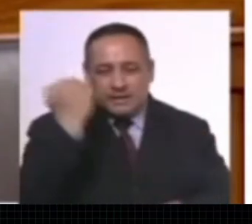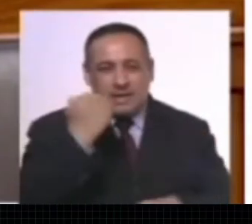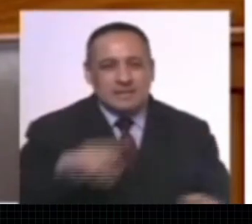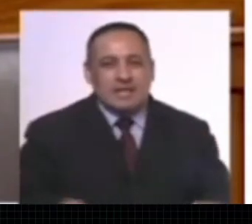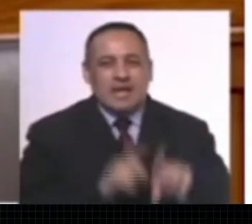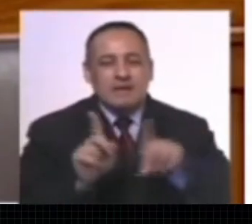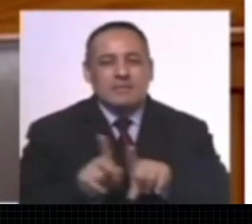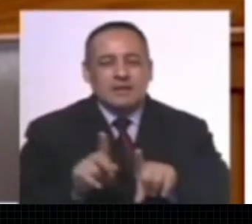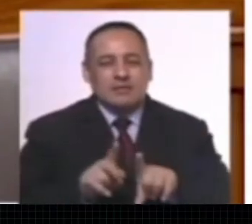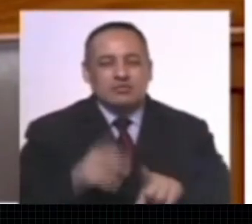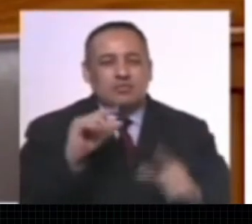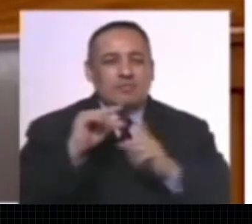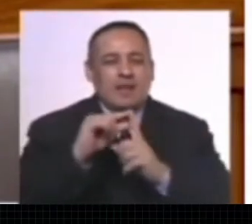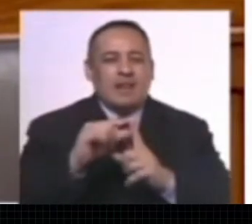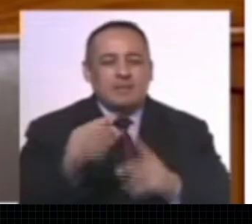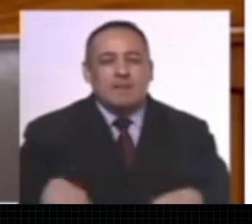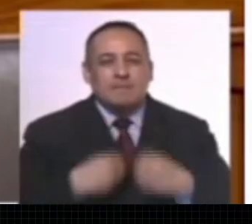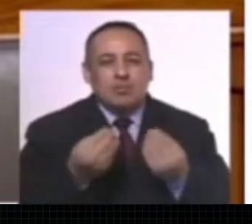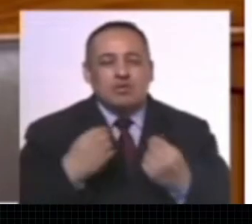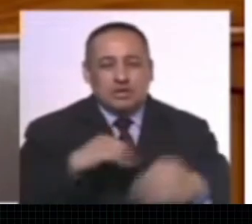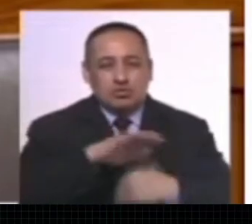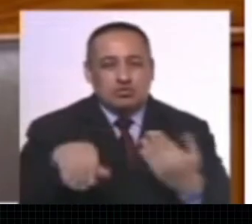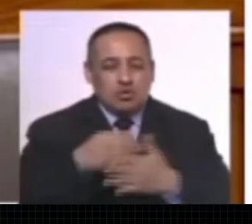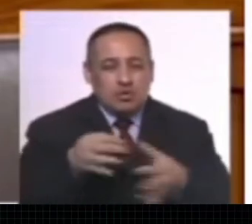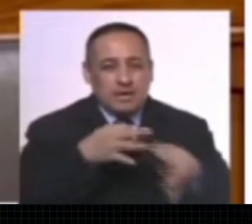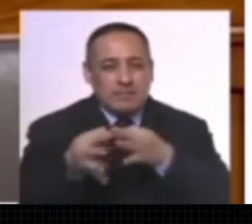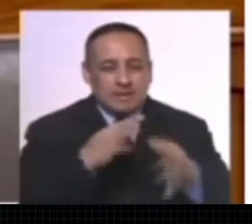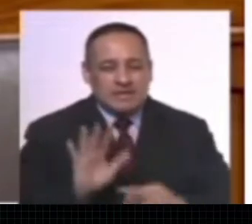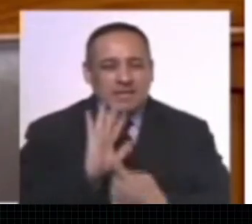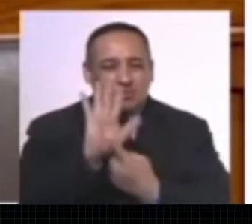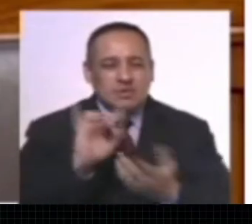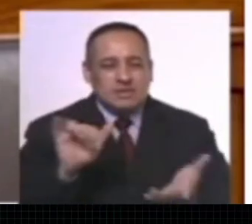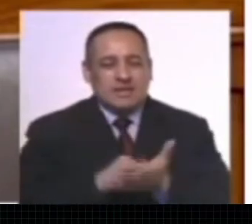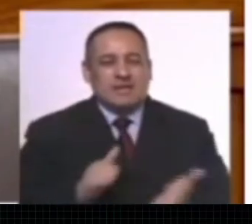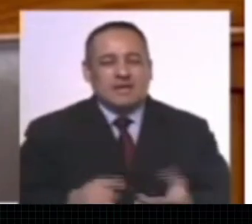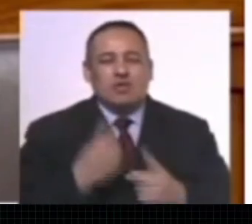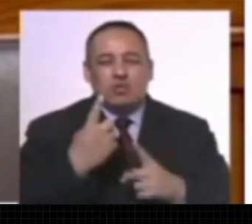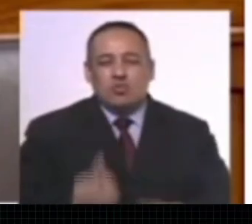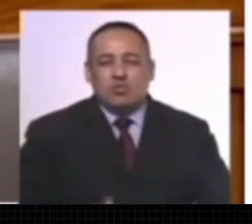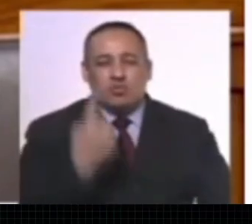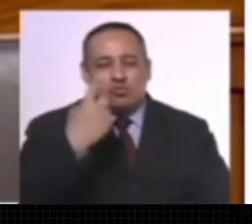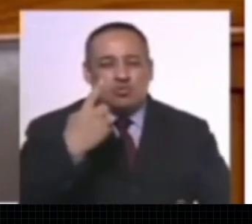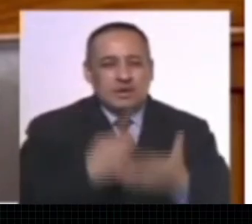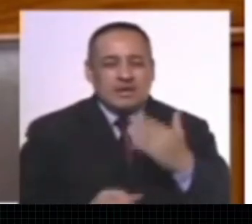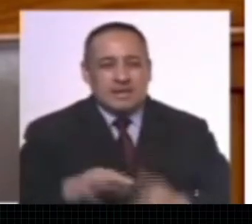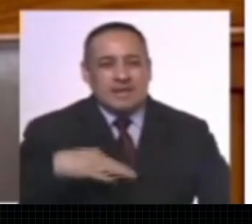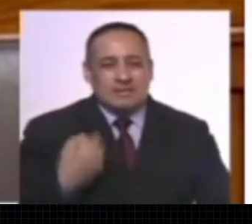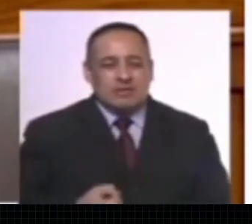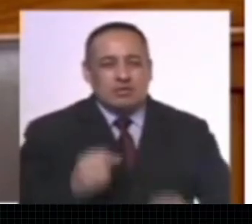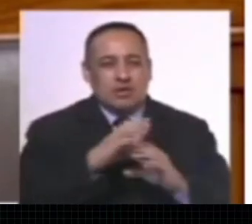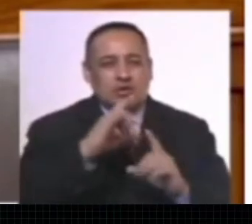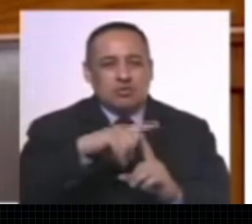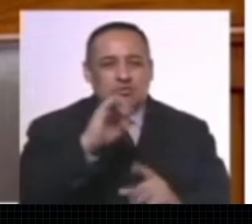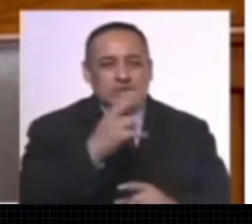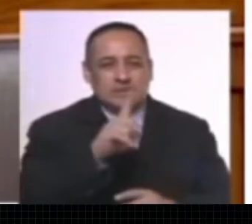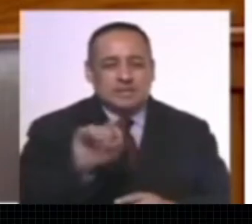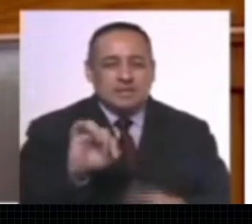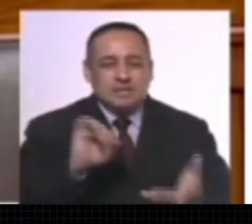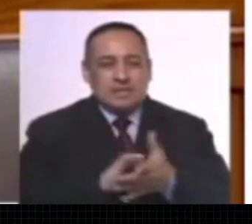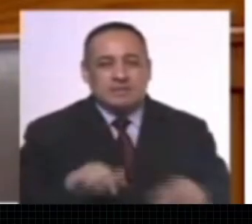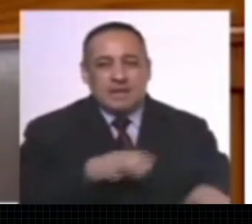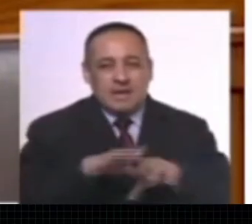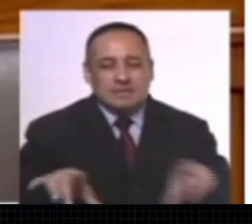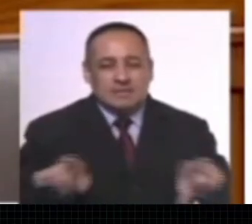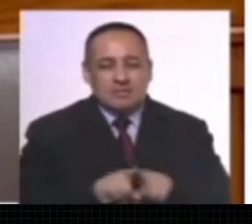jamás sus palabras, porque todo lo que dice demuestra que lo único que la señora Gutiérrez supo hacer en